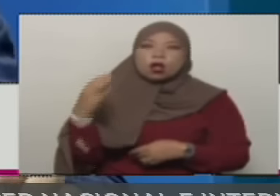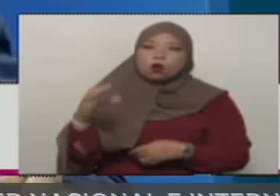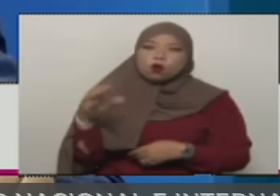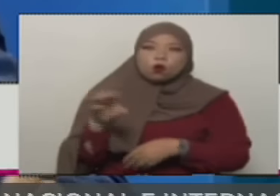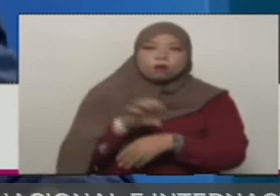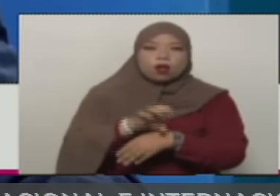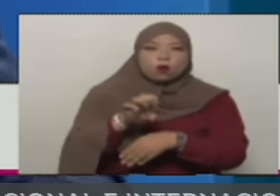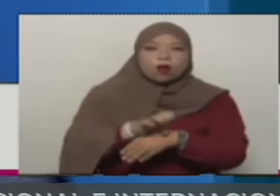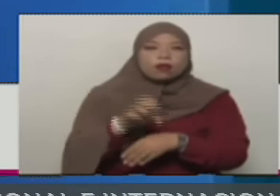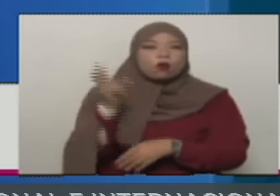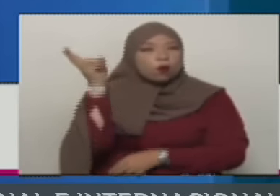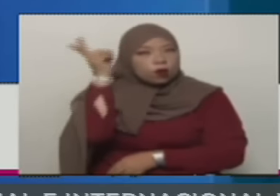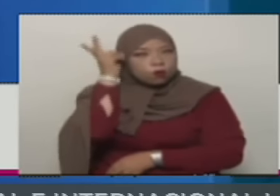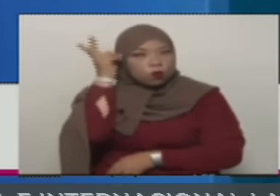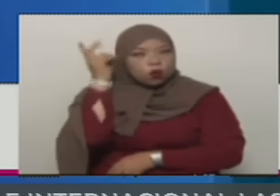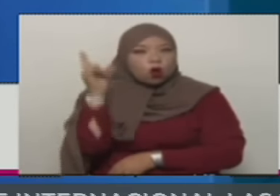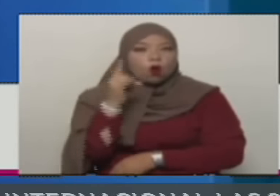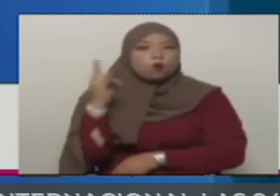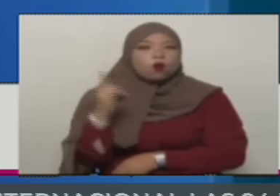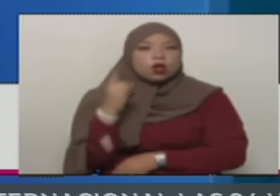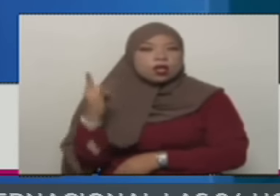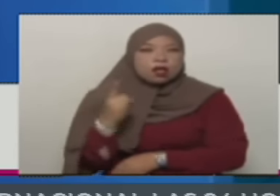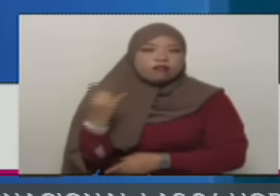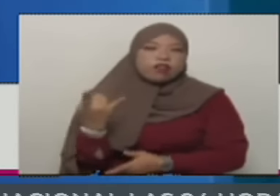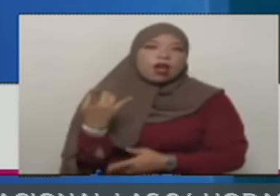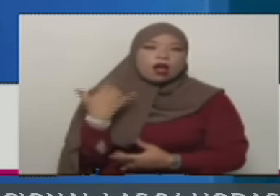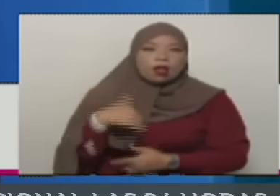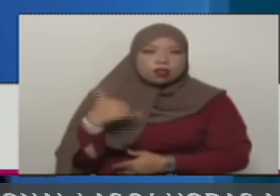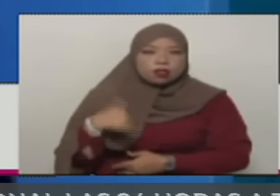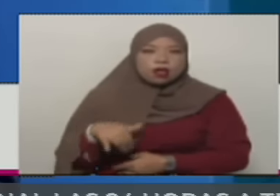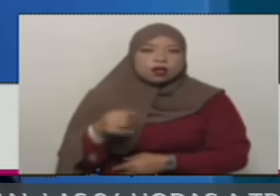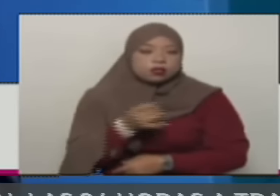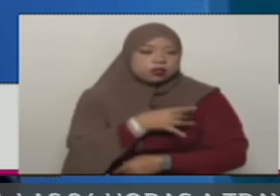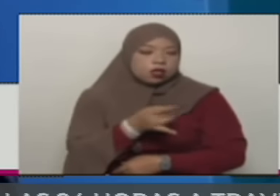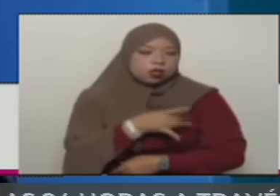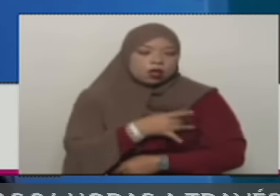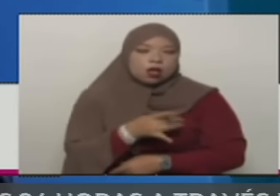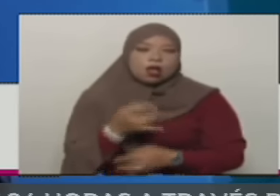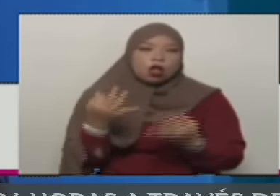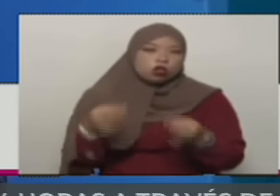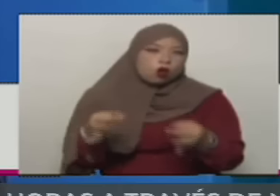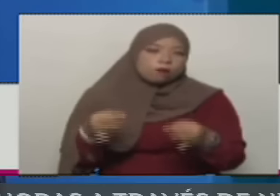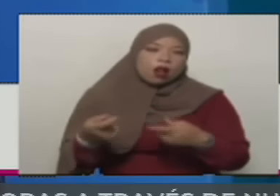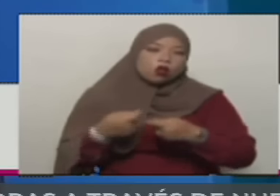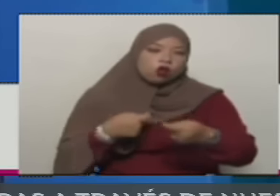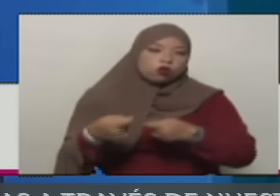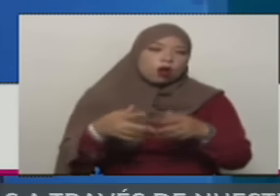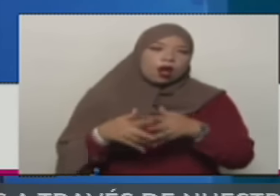Ellos quieren tener el control de su área vital, de lo que ellos llaman su patio trasero.